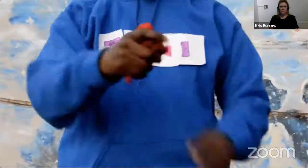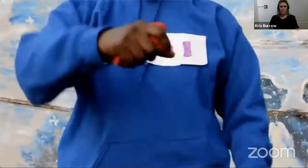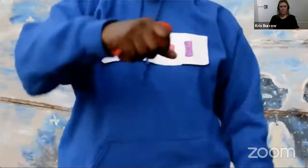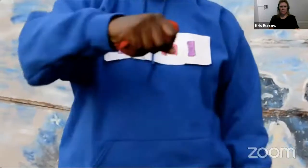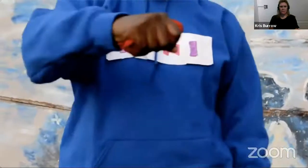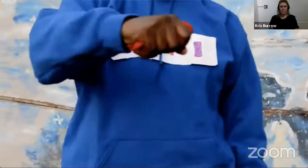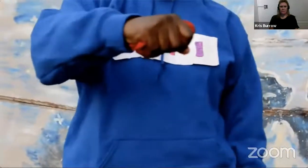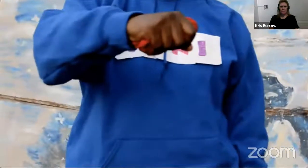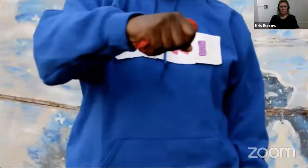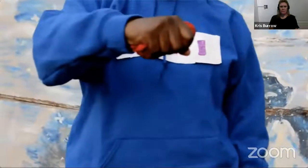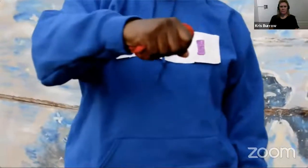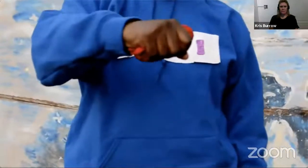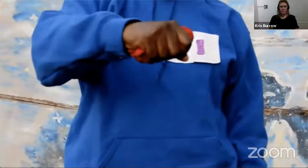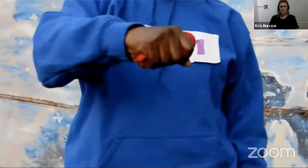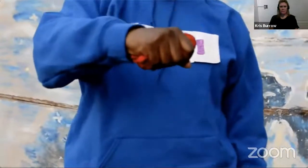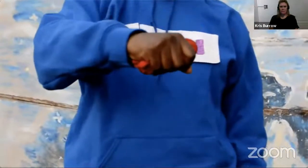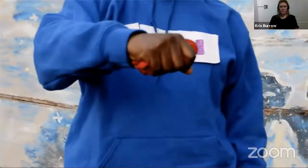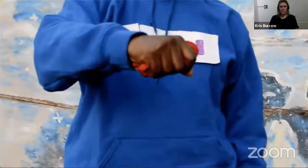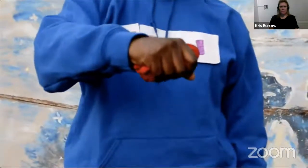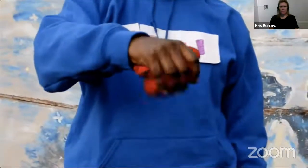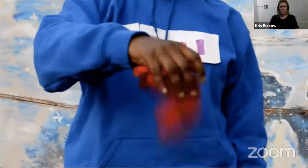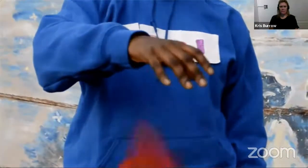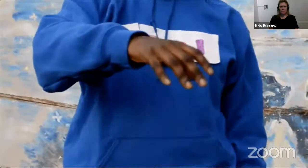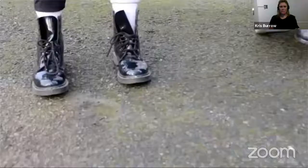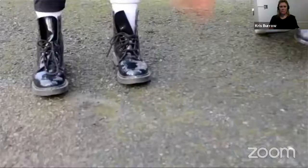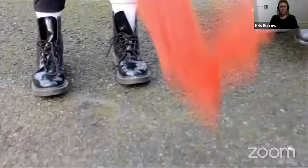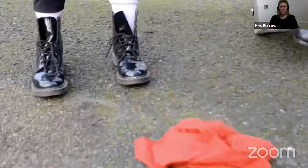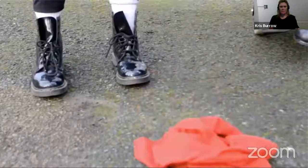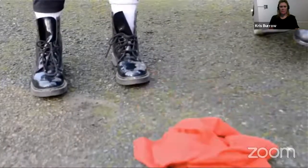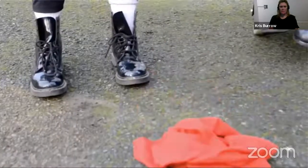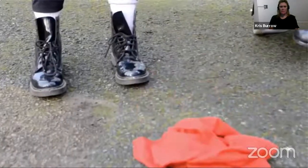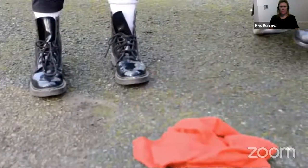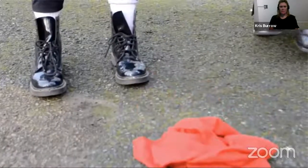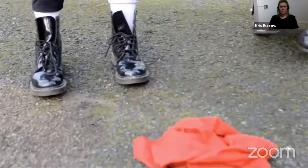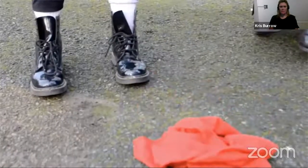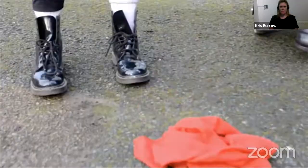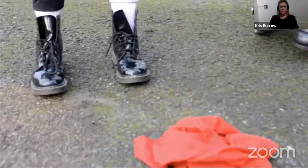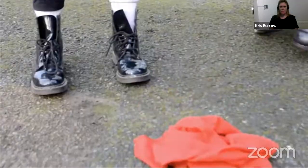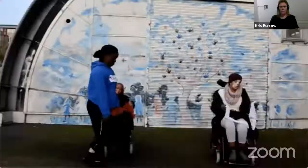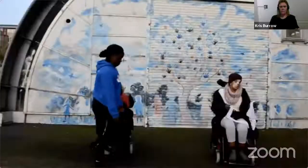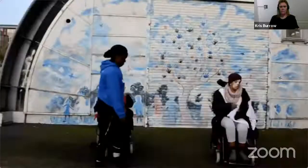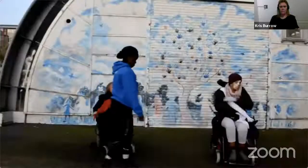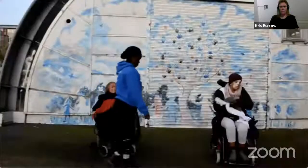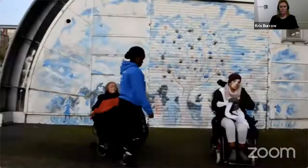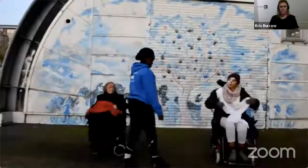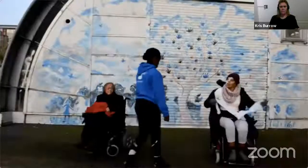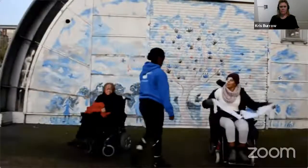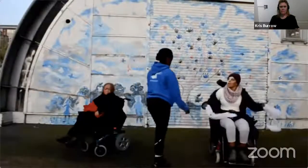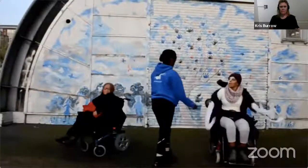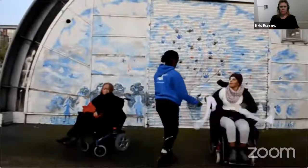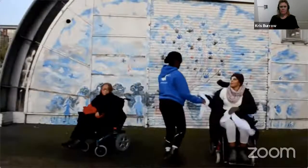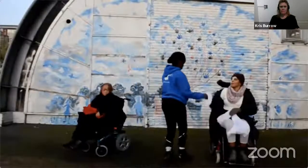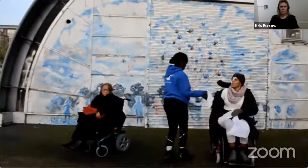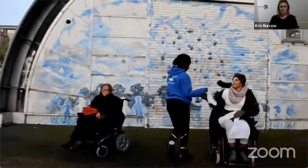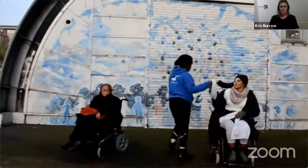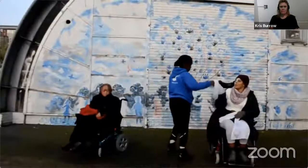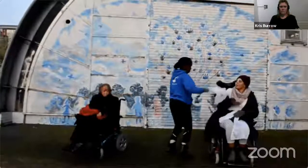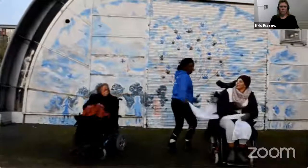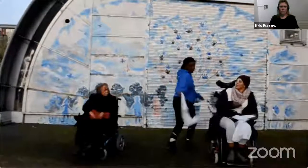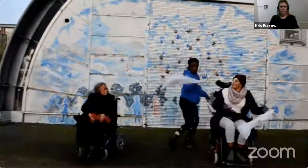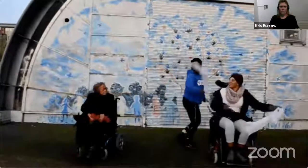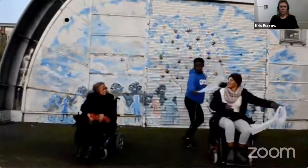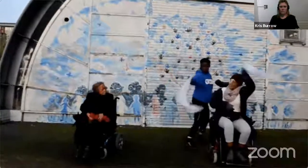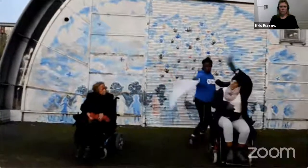allá va que son más finas. No me tires con rosa, allá va que tiene